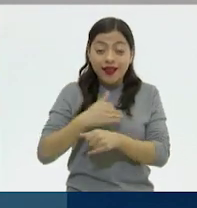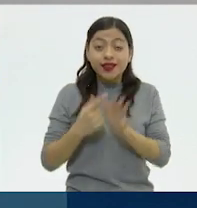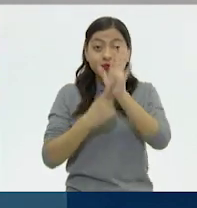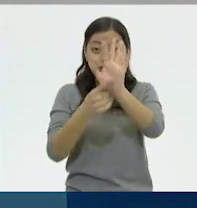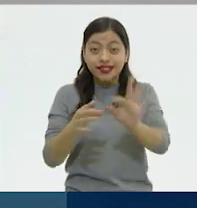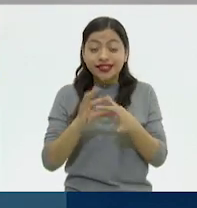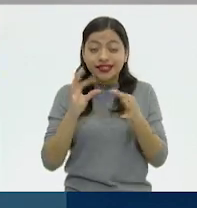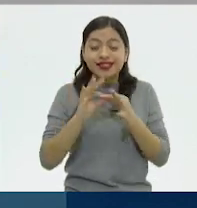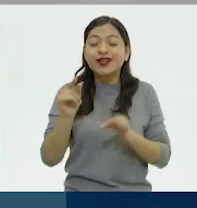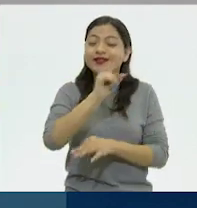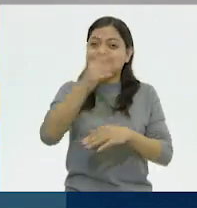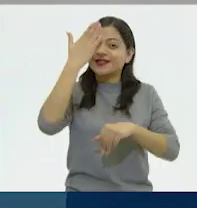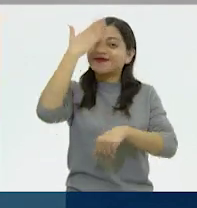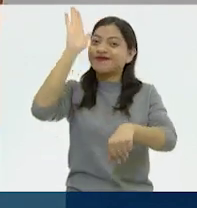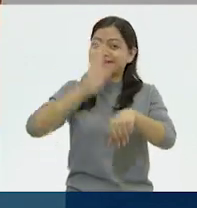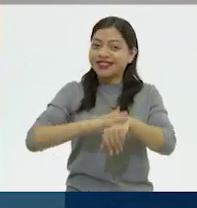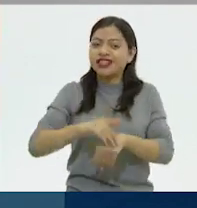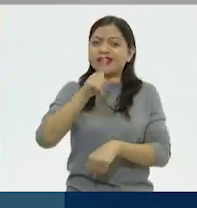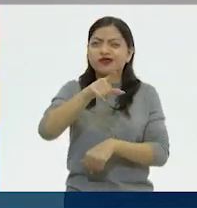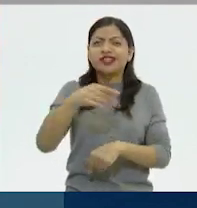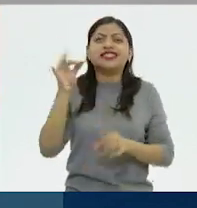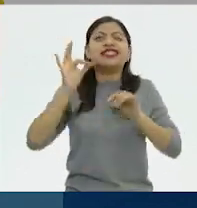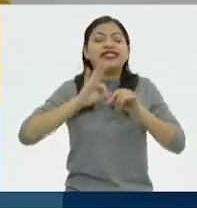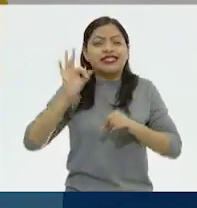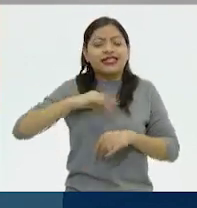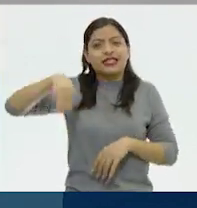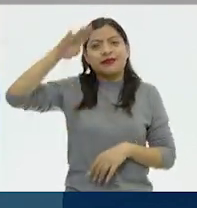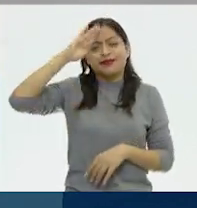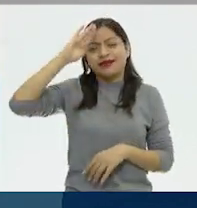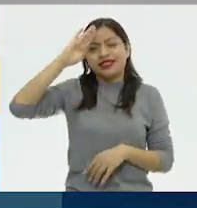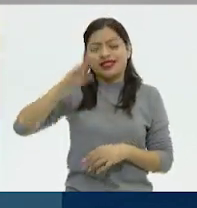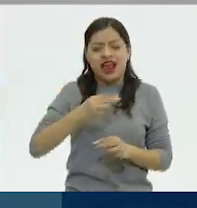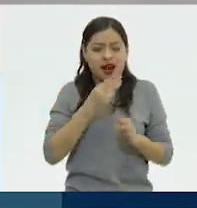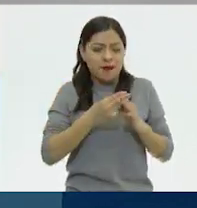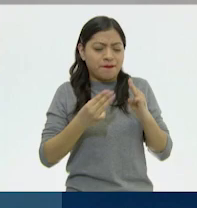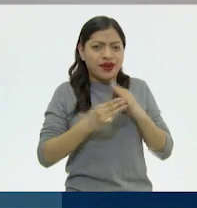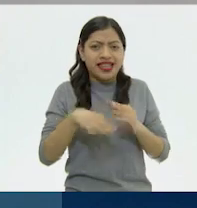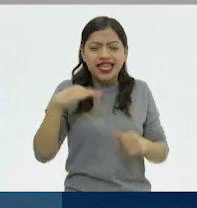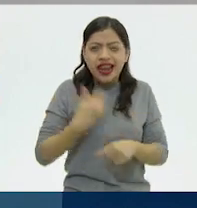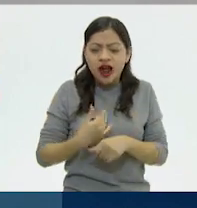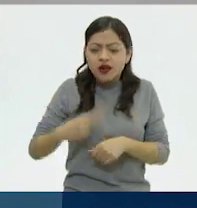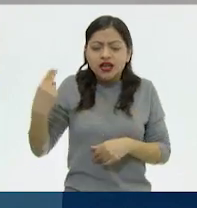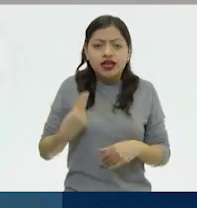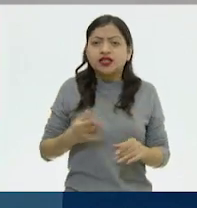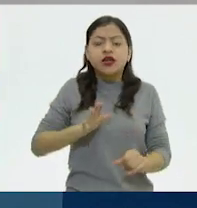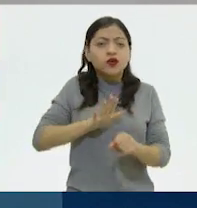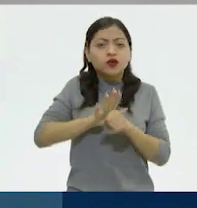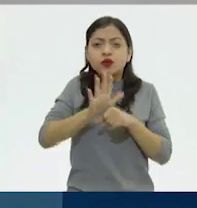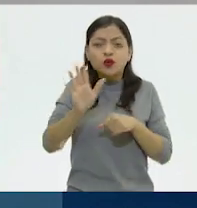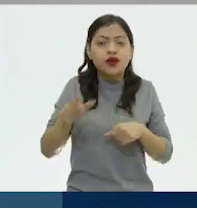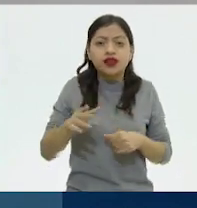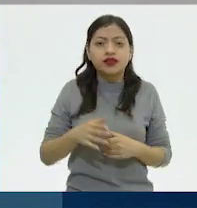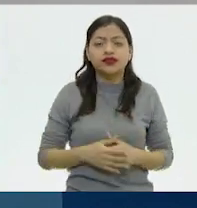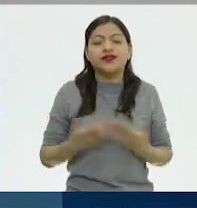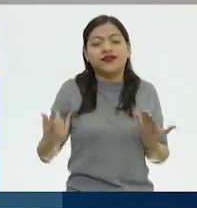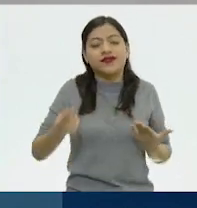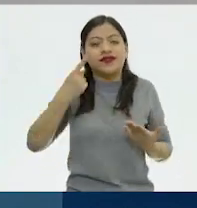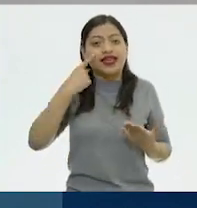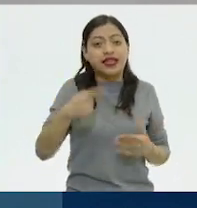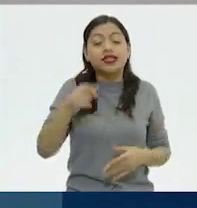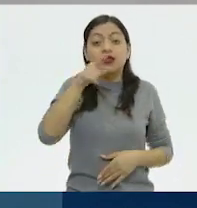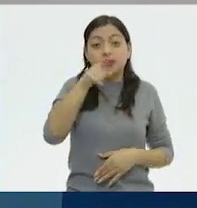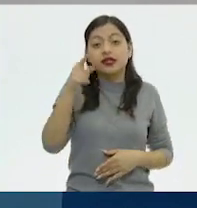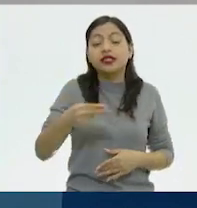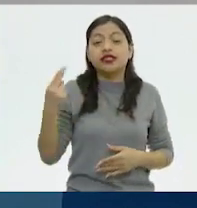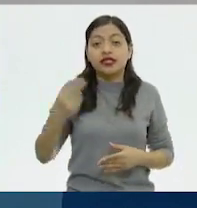claro. Y ustedes estarán preguntando, ¿qué materiales necesitaremos para la sesión de hoy? Pues es necesario